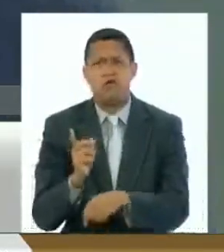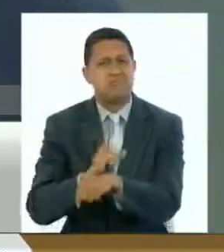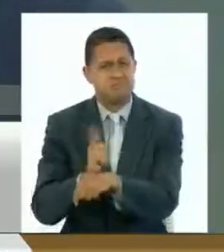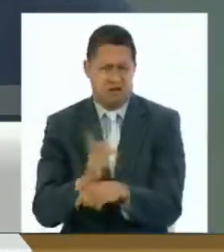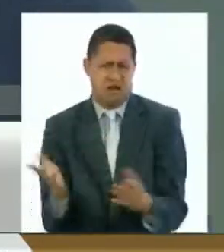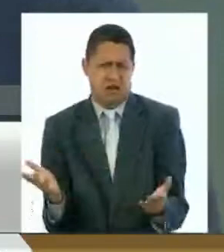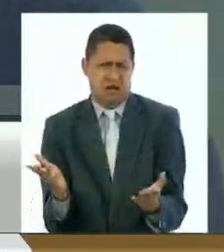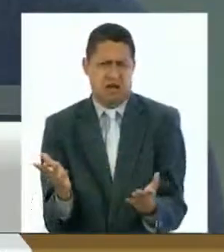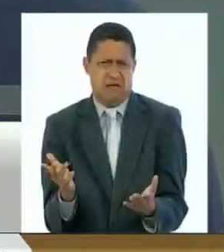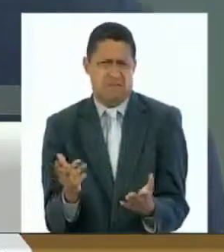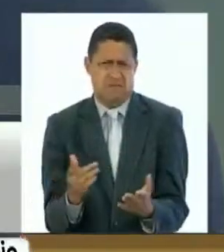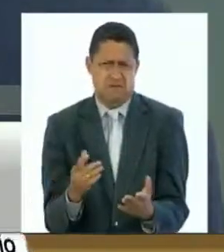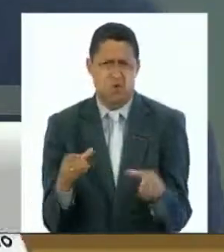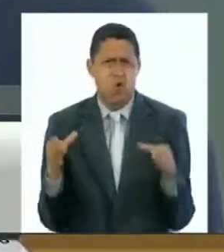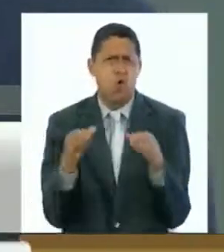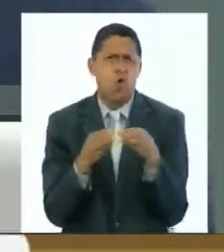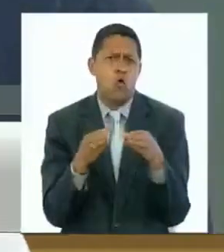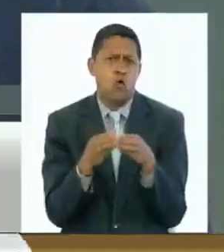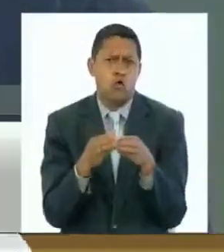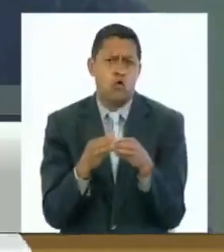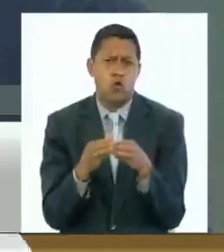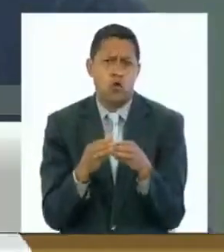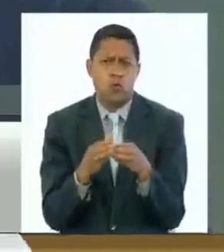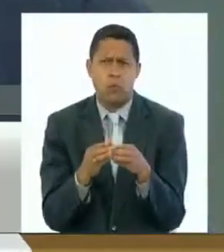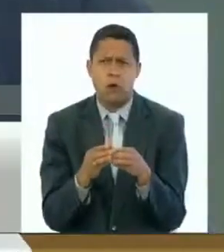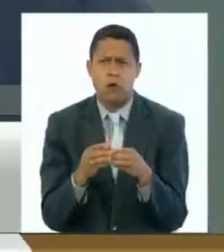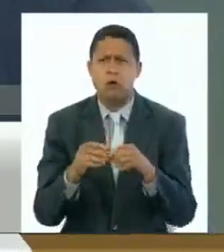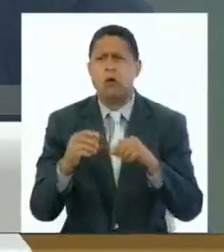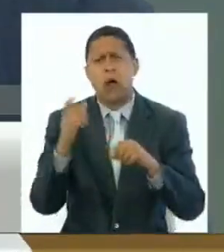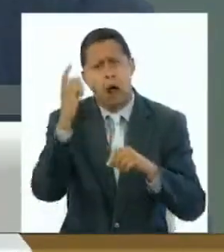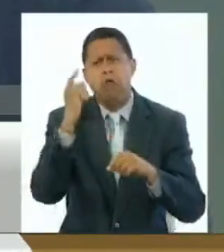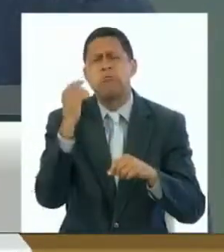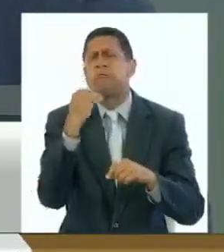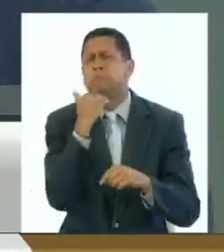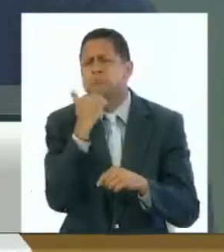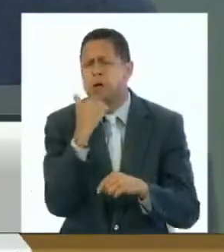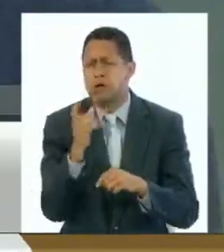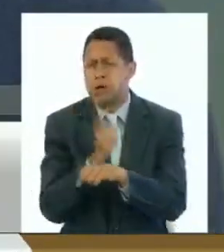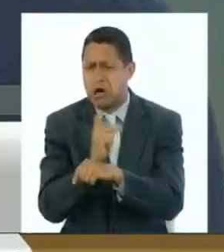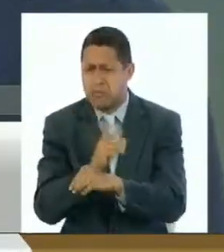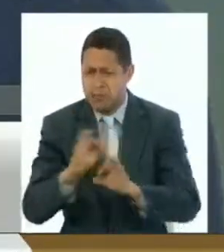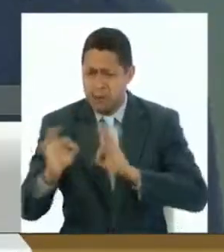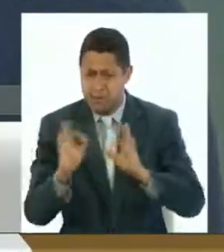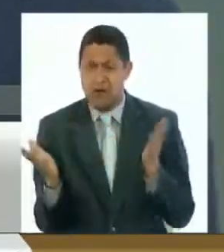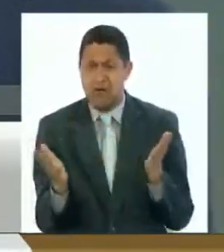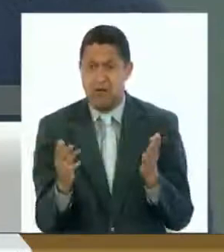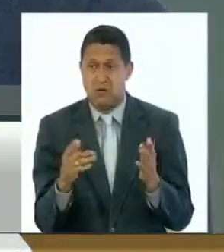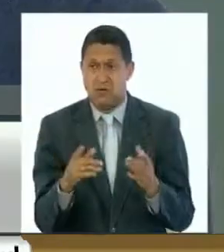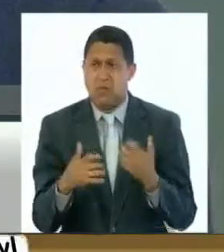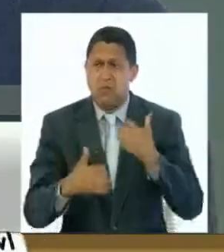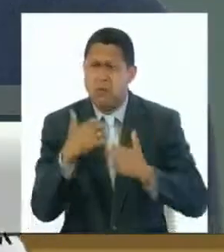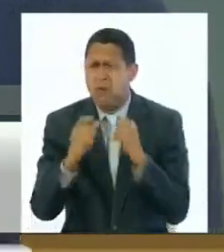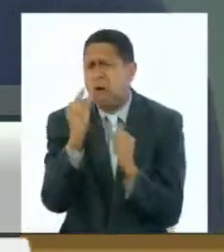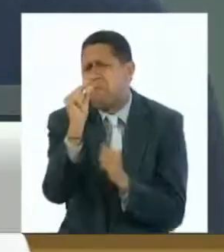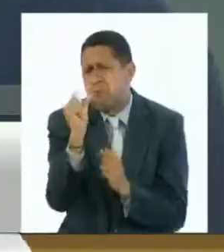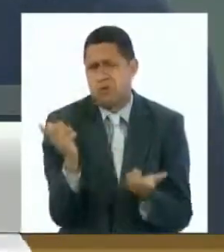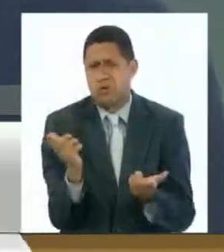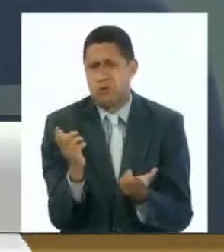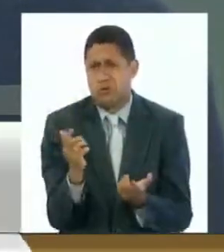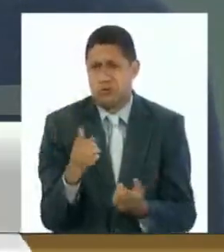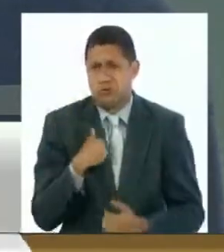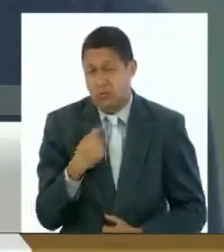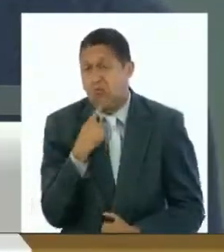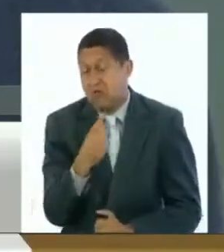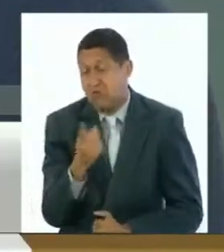Uh-huh. Nosotros tenemos un grupo que en cuestión de días puede estar preparado y las complicaciones son mínimas. Entonces yo me atrevo a